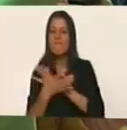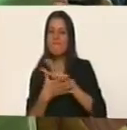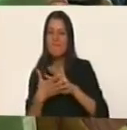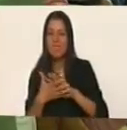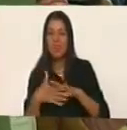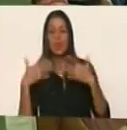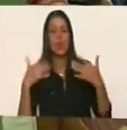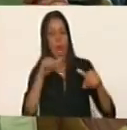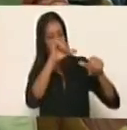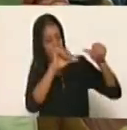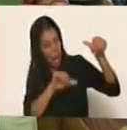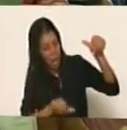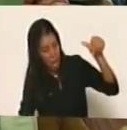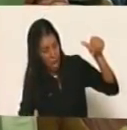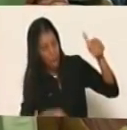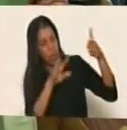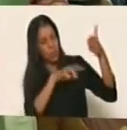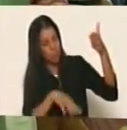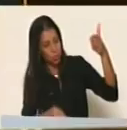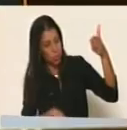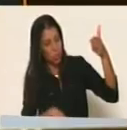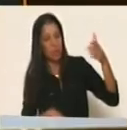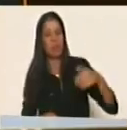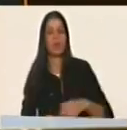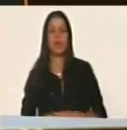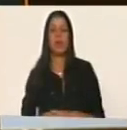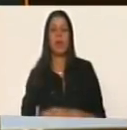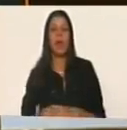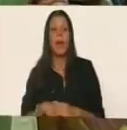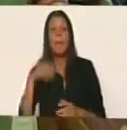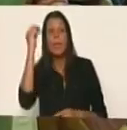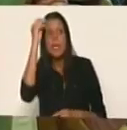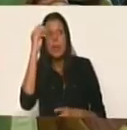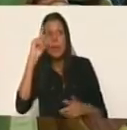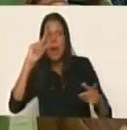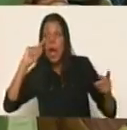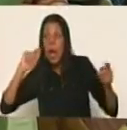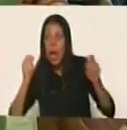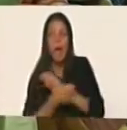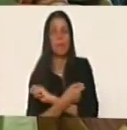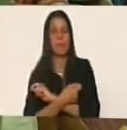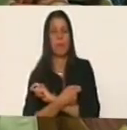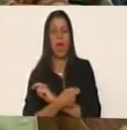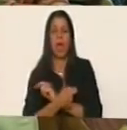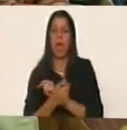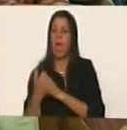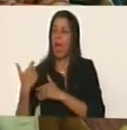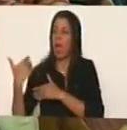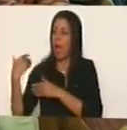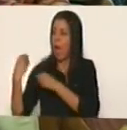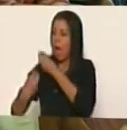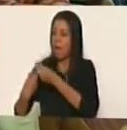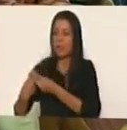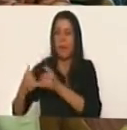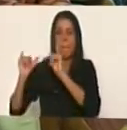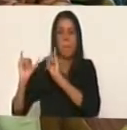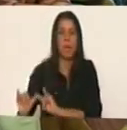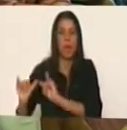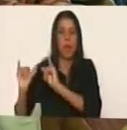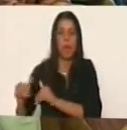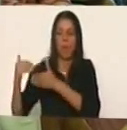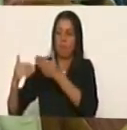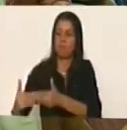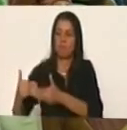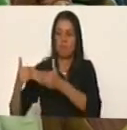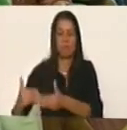poquito largo, pero dice, bueno, no pretendamos que las cosas cambien si siempre hacemos lo mismo. La crisis es la mejor bendición